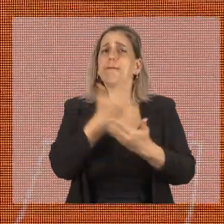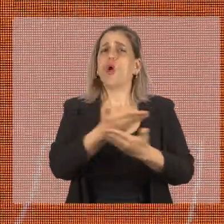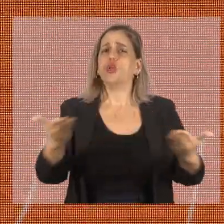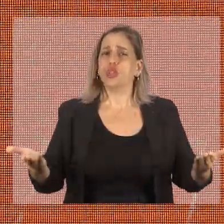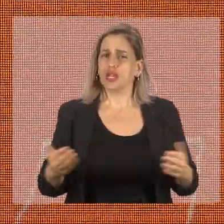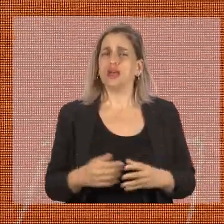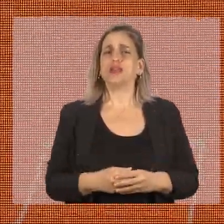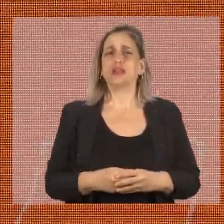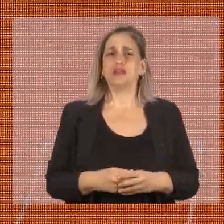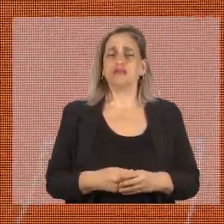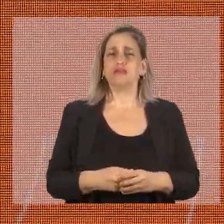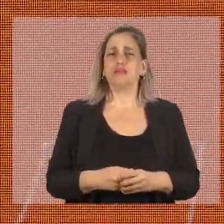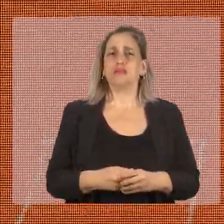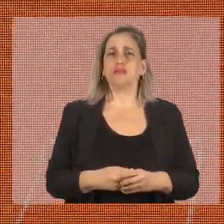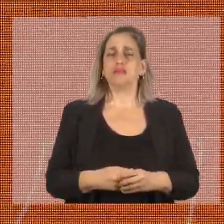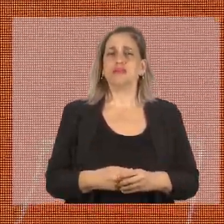el destaque